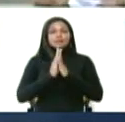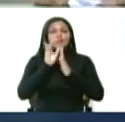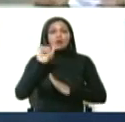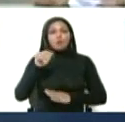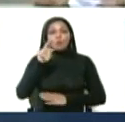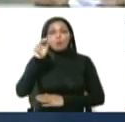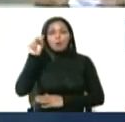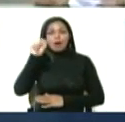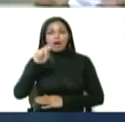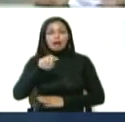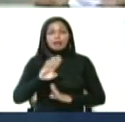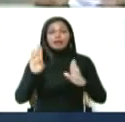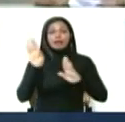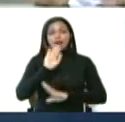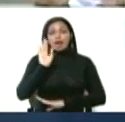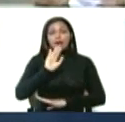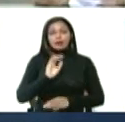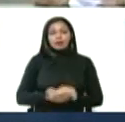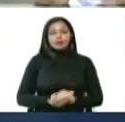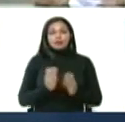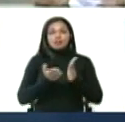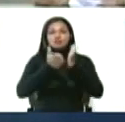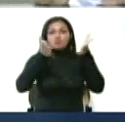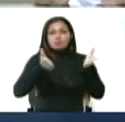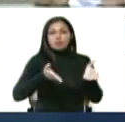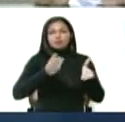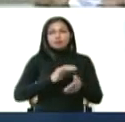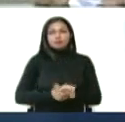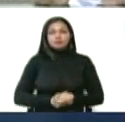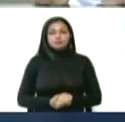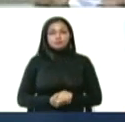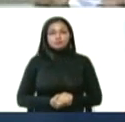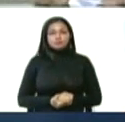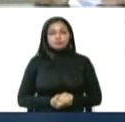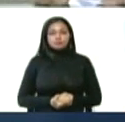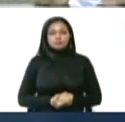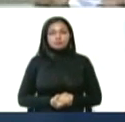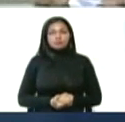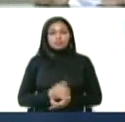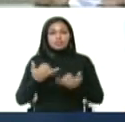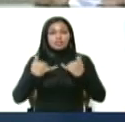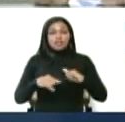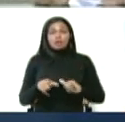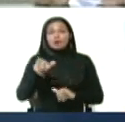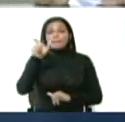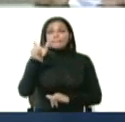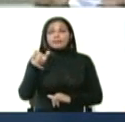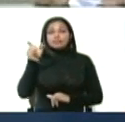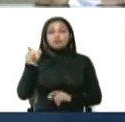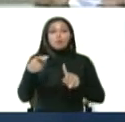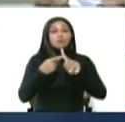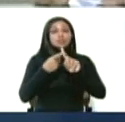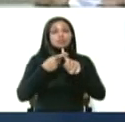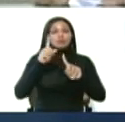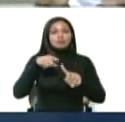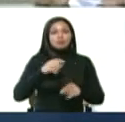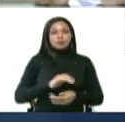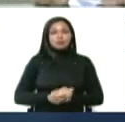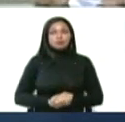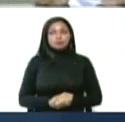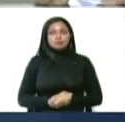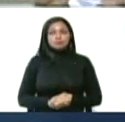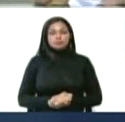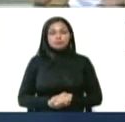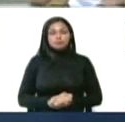aquí en Caracas. Estudiante, es hija de un paciente positivo de uno de